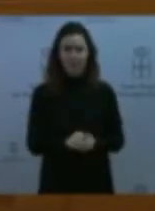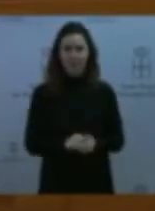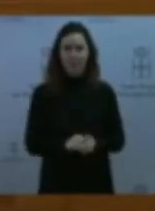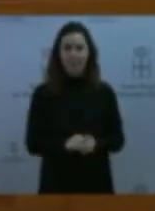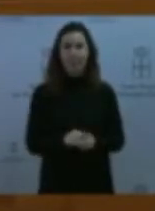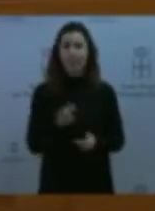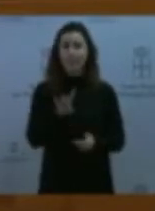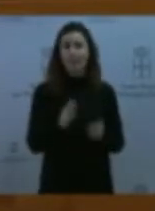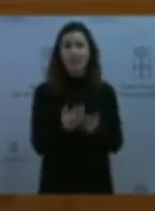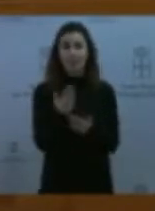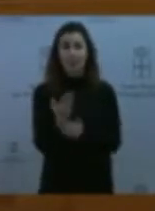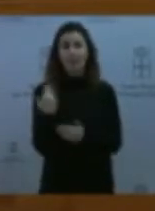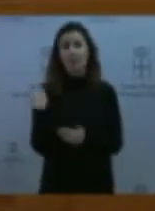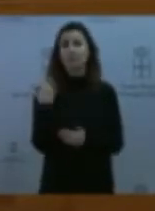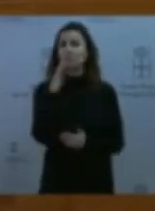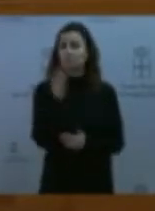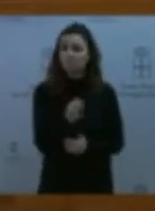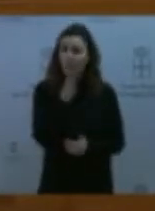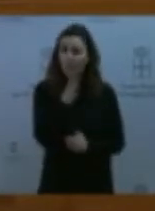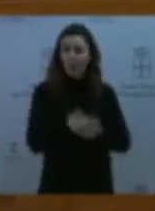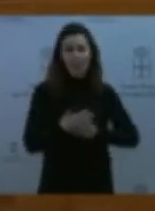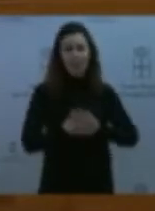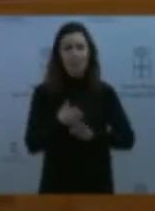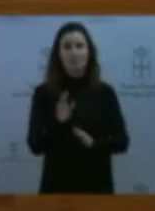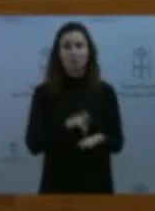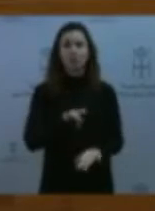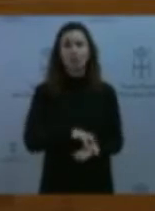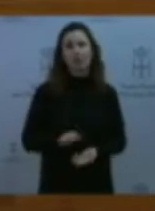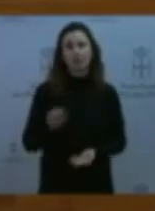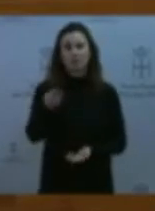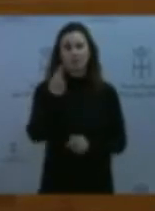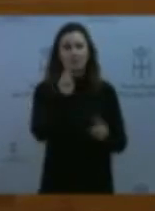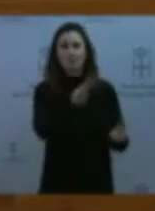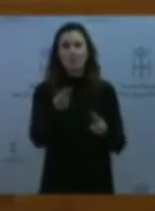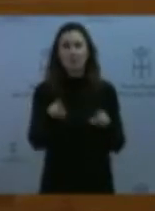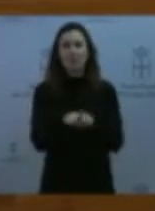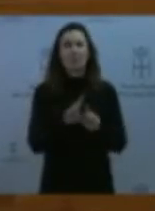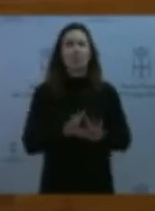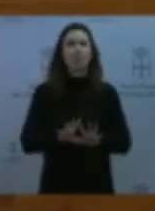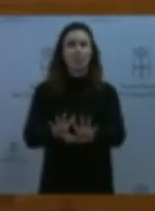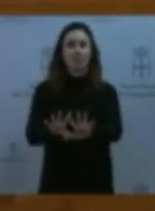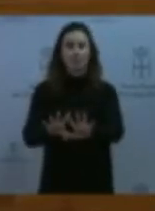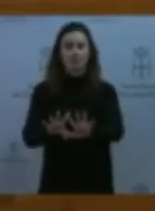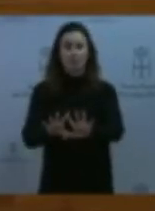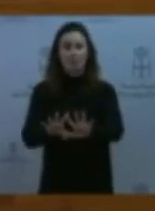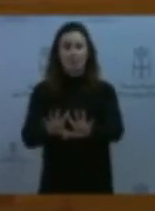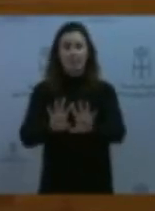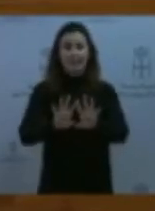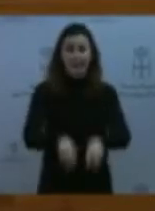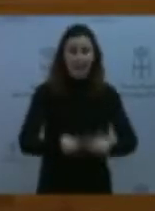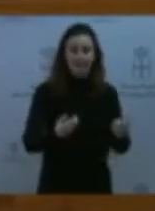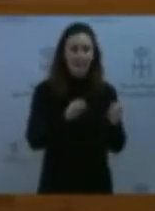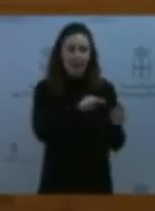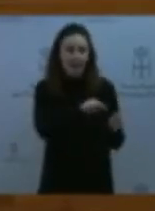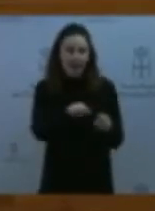que cuando el monte deja de verse como un espacio marginal y se pasa a ver como un espacio productivo y